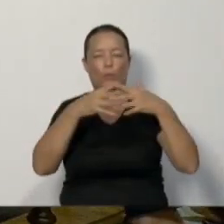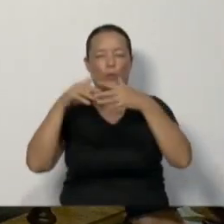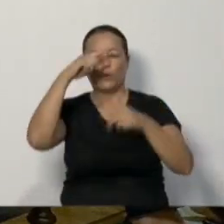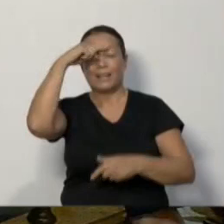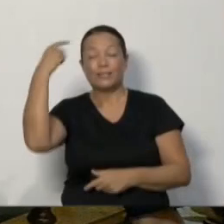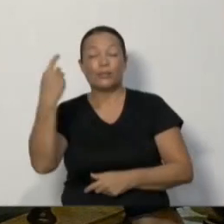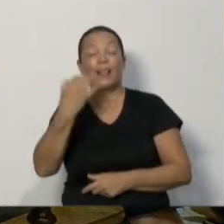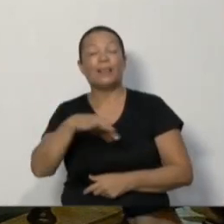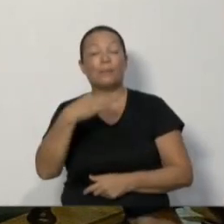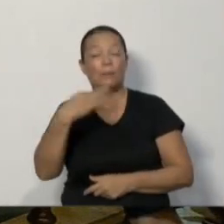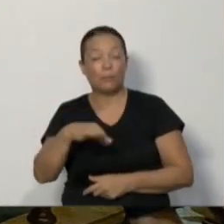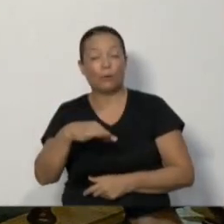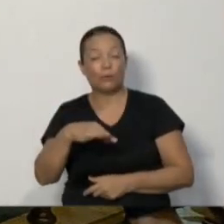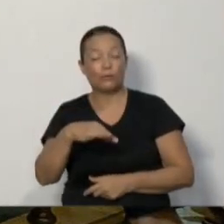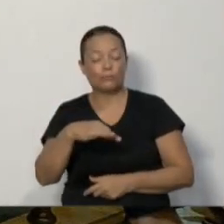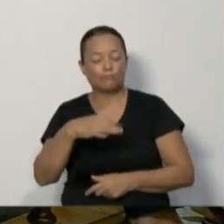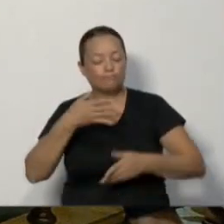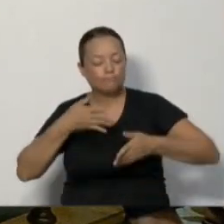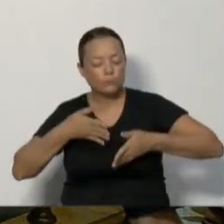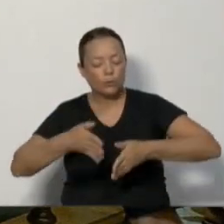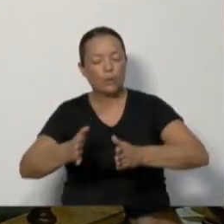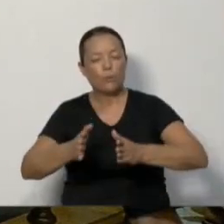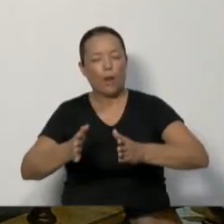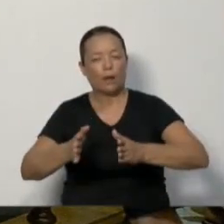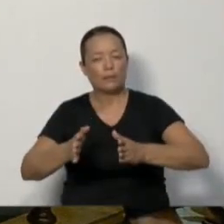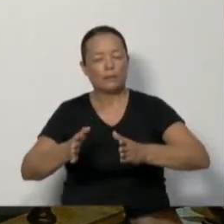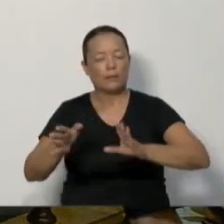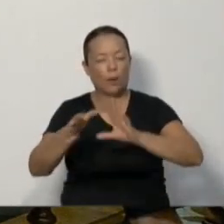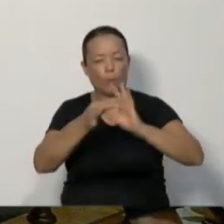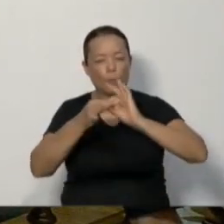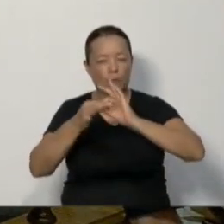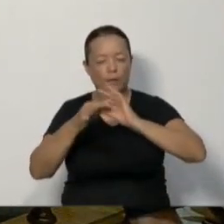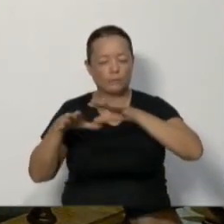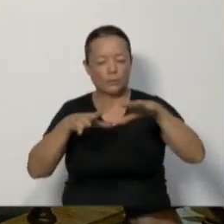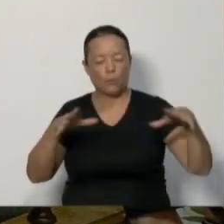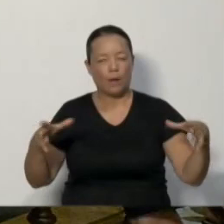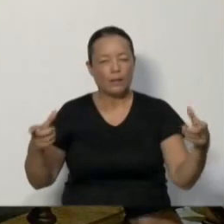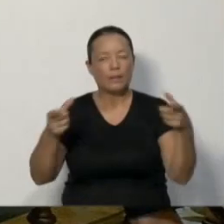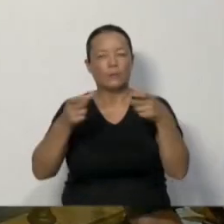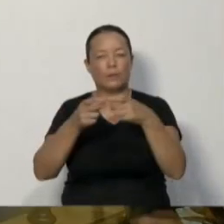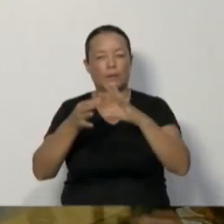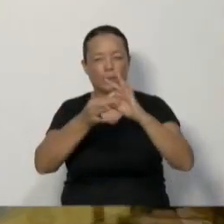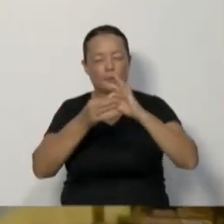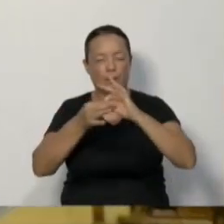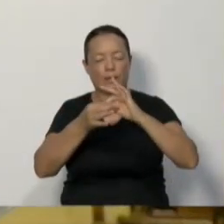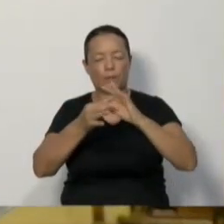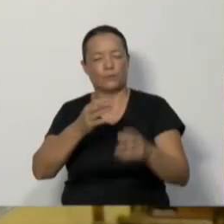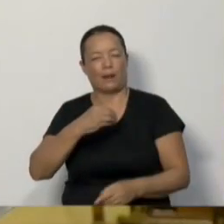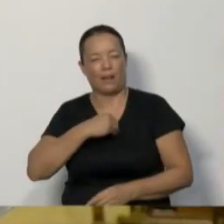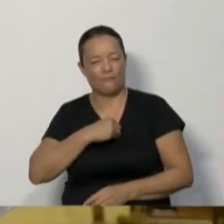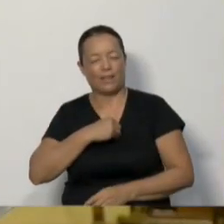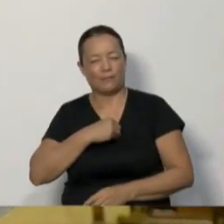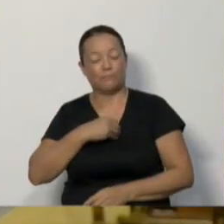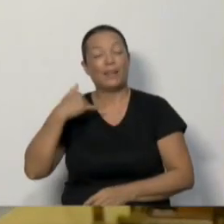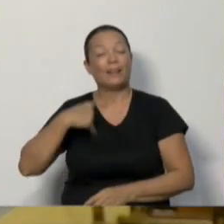nacional, no habremos recorrido los espacios más específicos de la reconciliación cristiana.